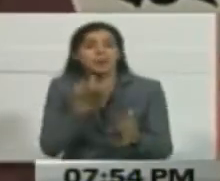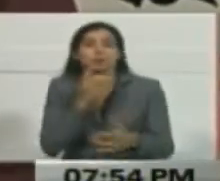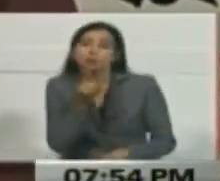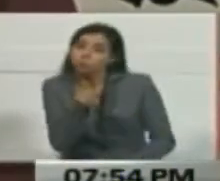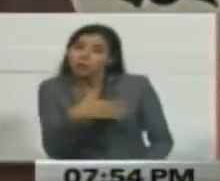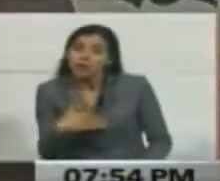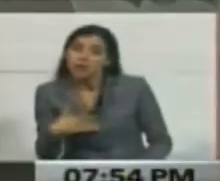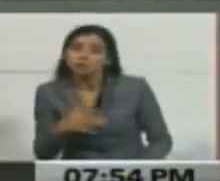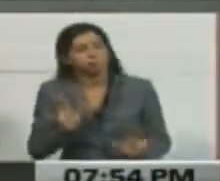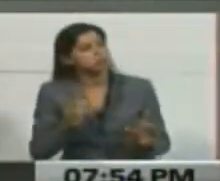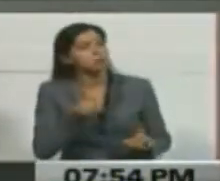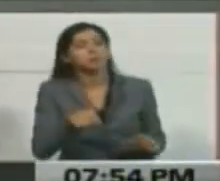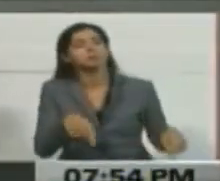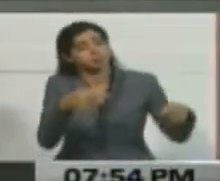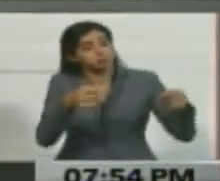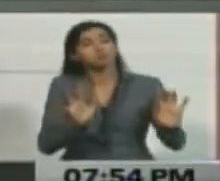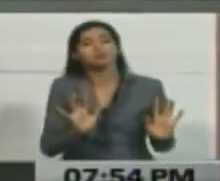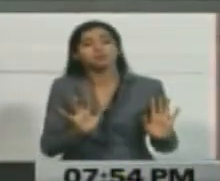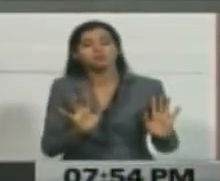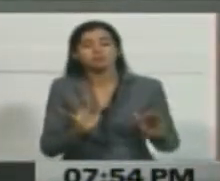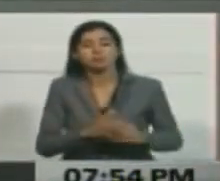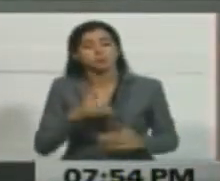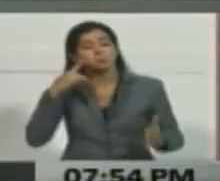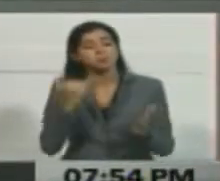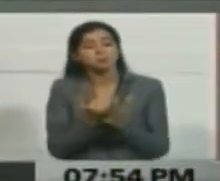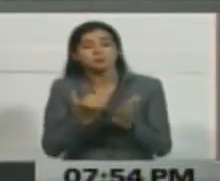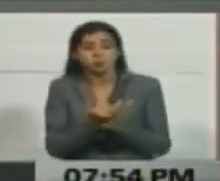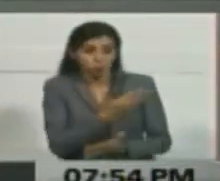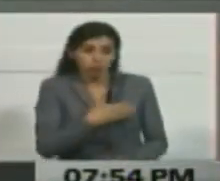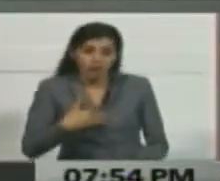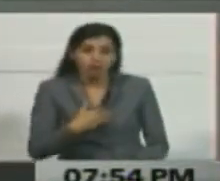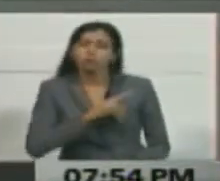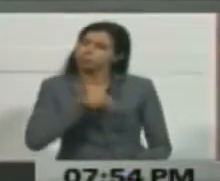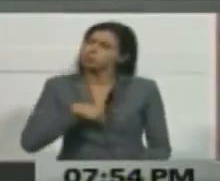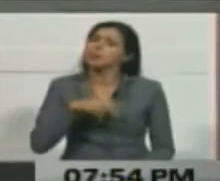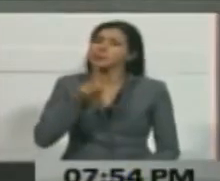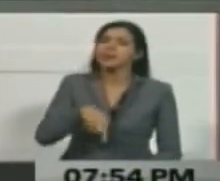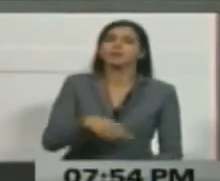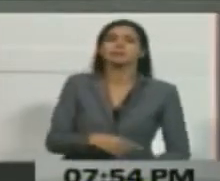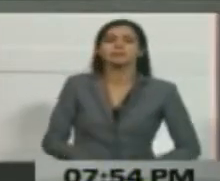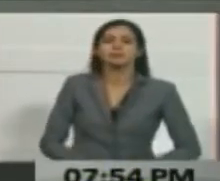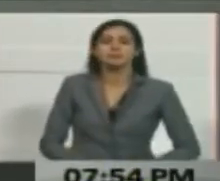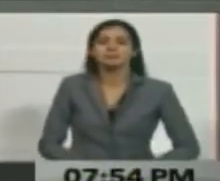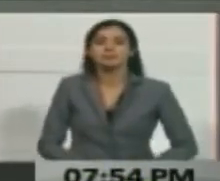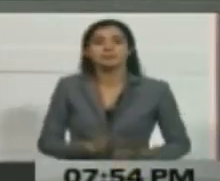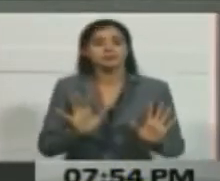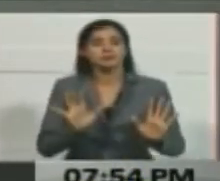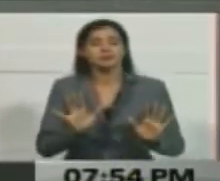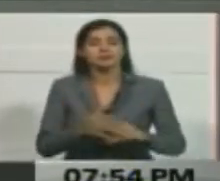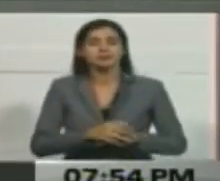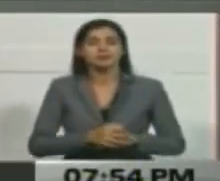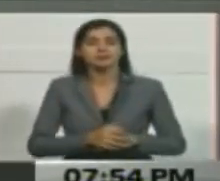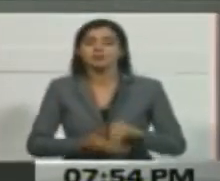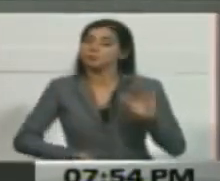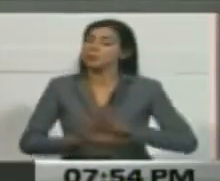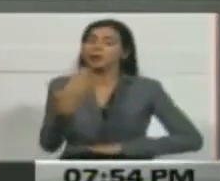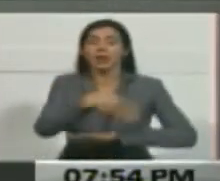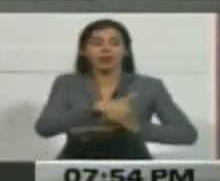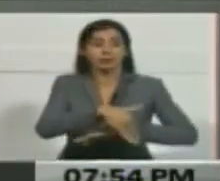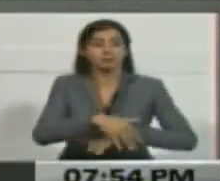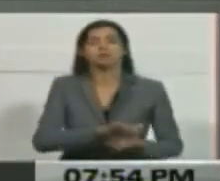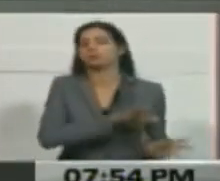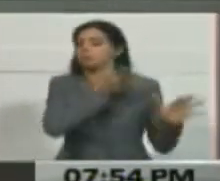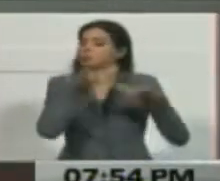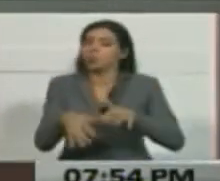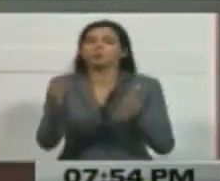quieres, yo quiero. Si ustedes quieren, nosotros queremos. Así que nos vamos para la calle otra